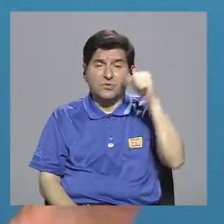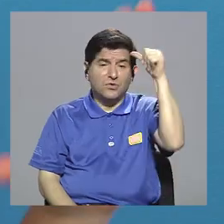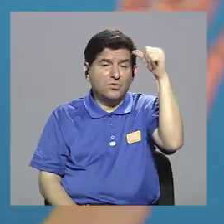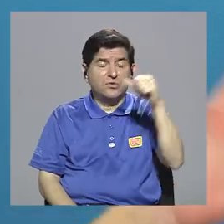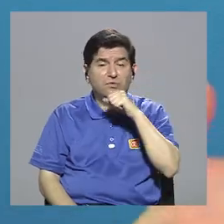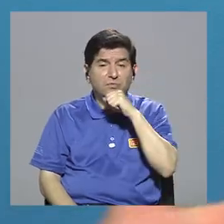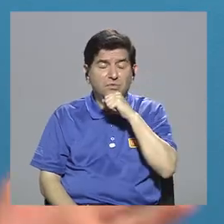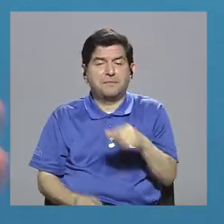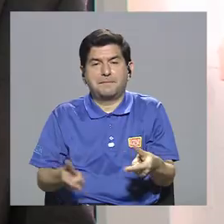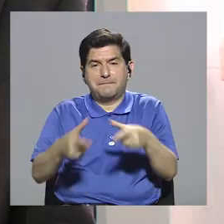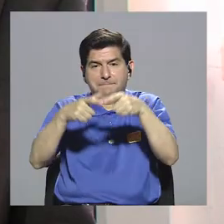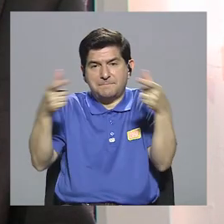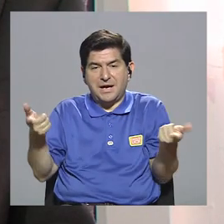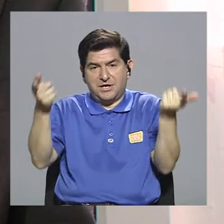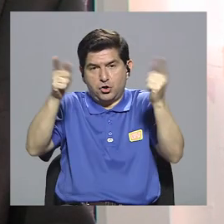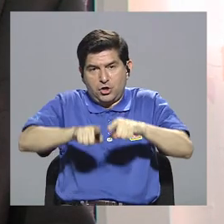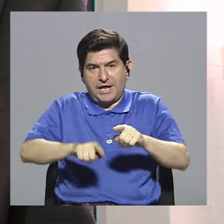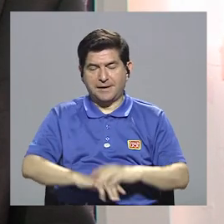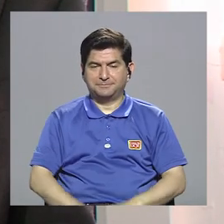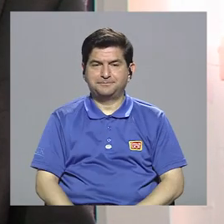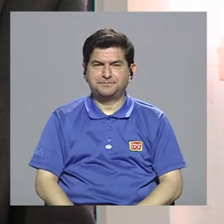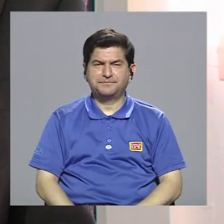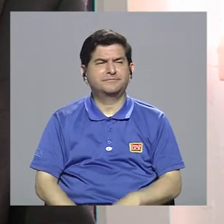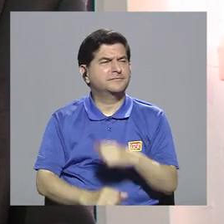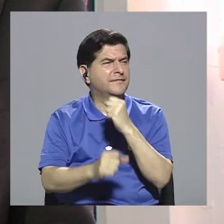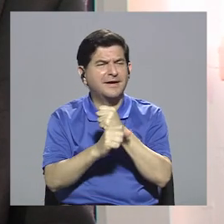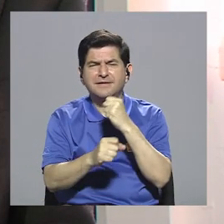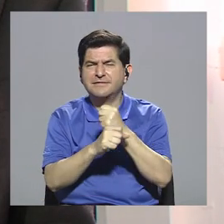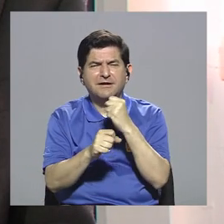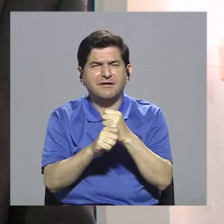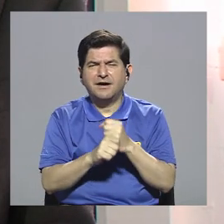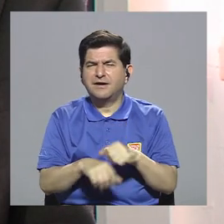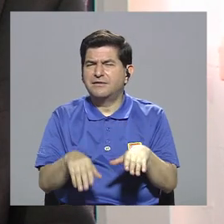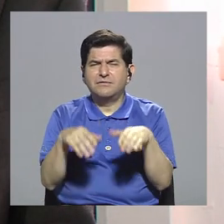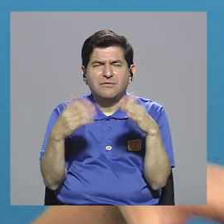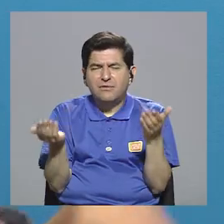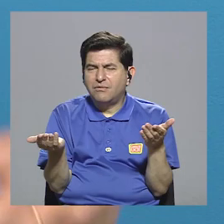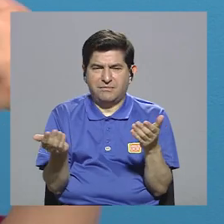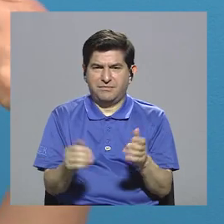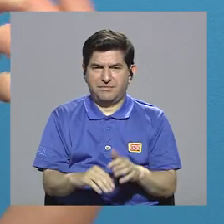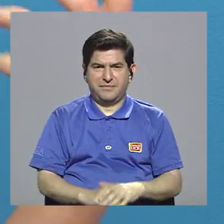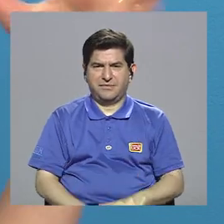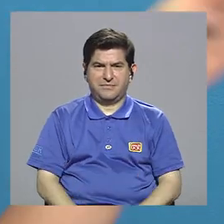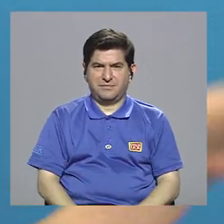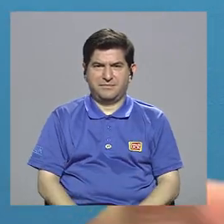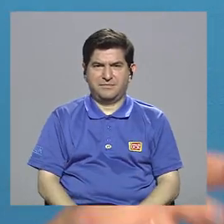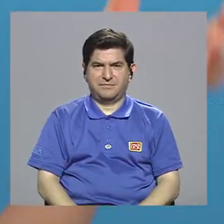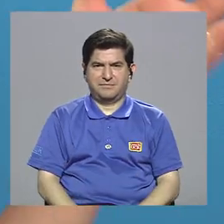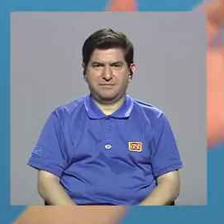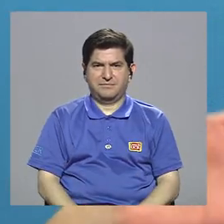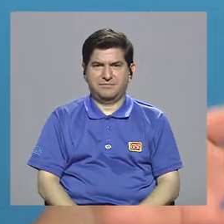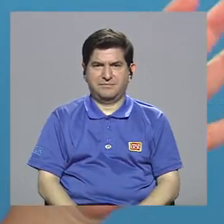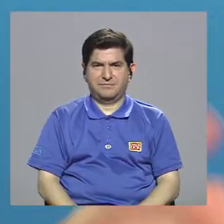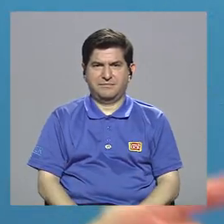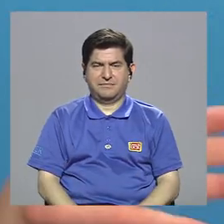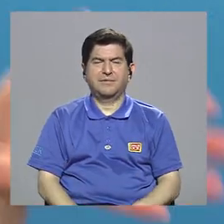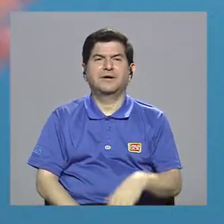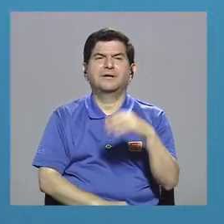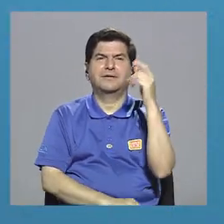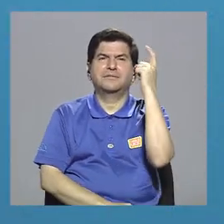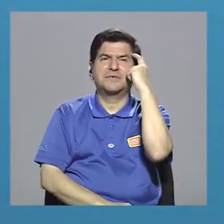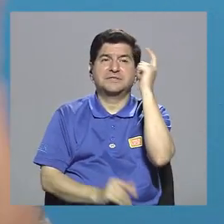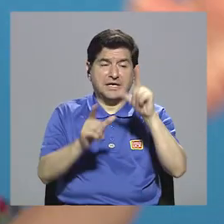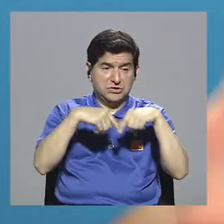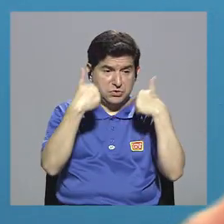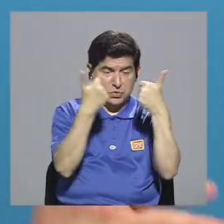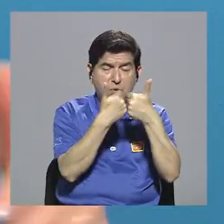entonces cómo ir trabajando esto de forma como un grupo de todos no